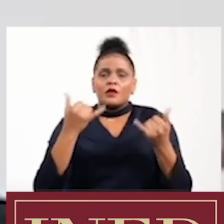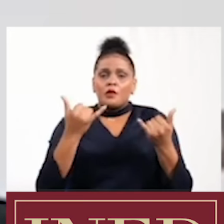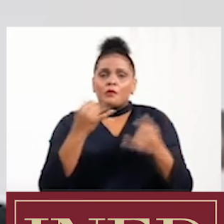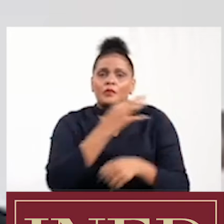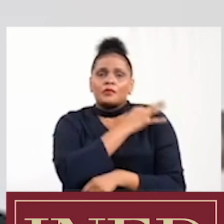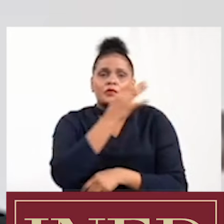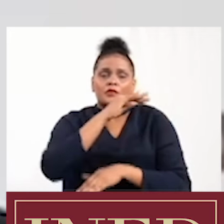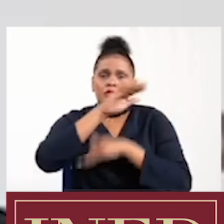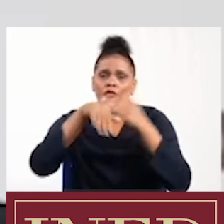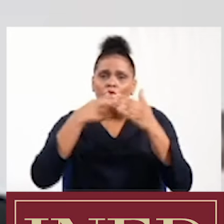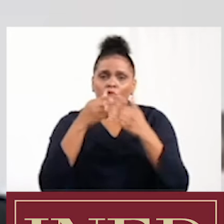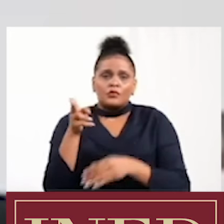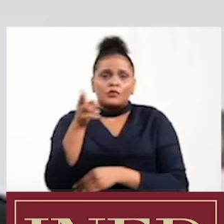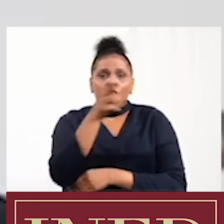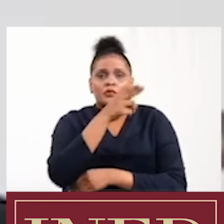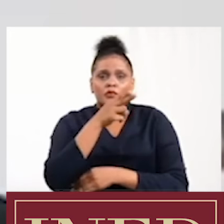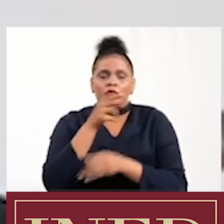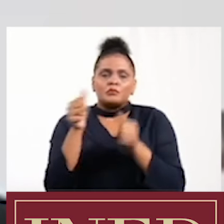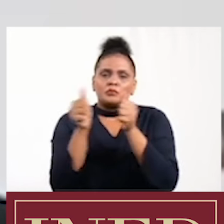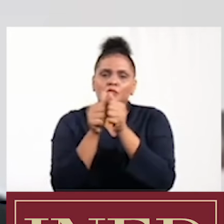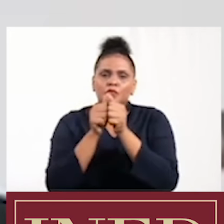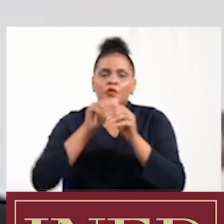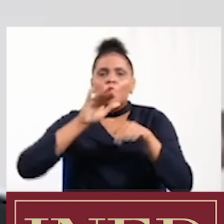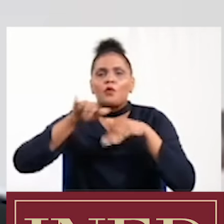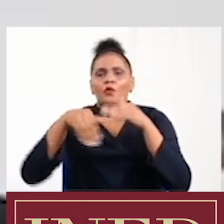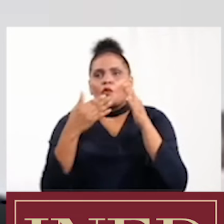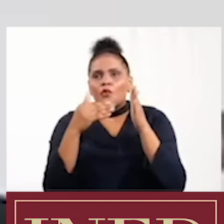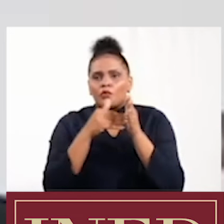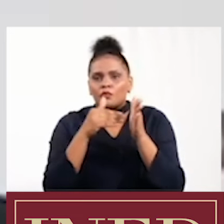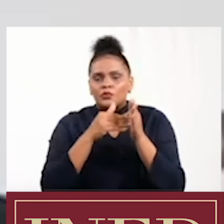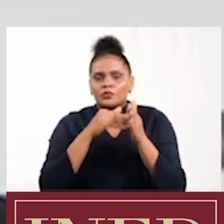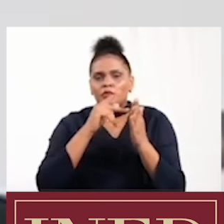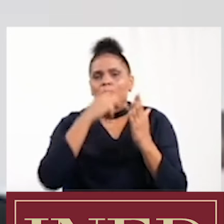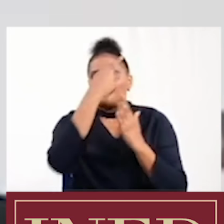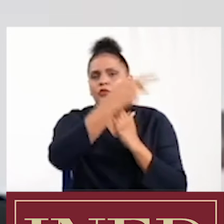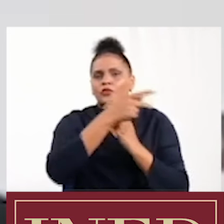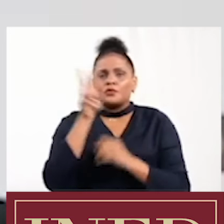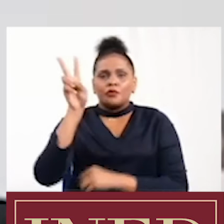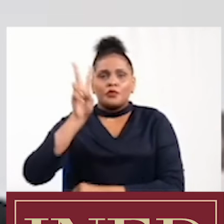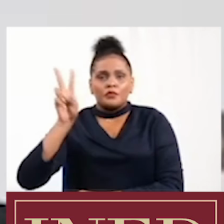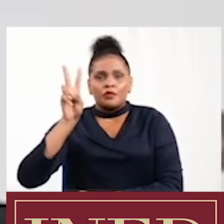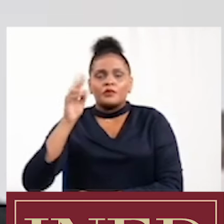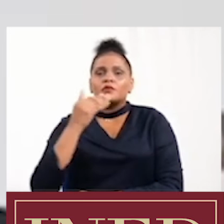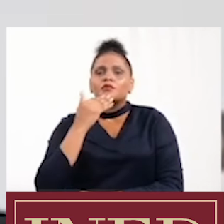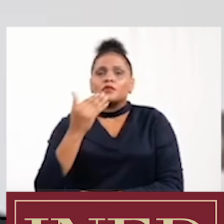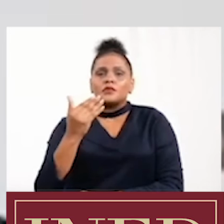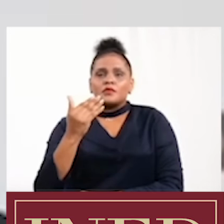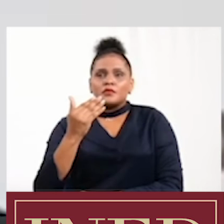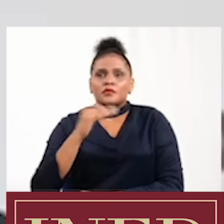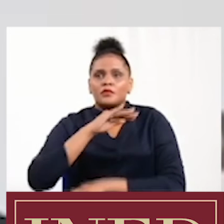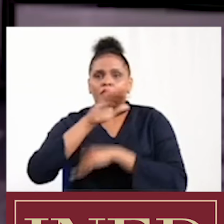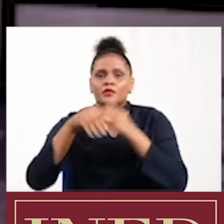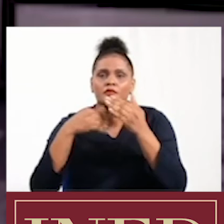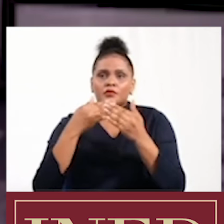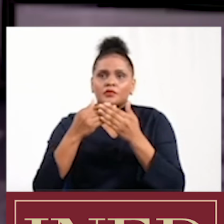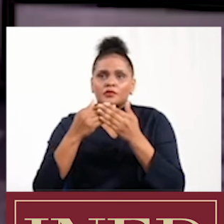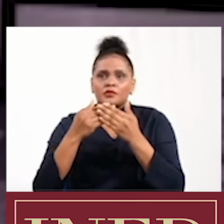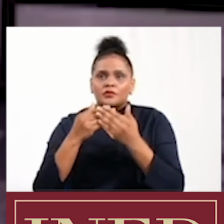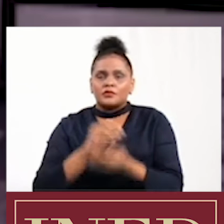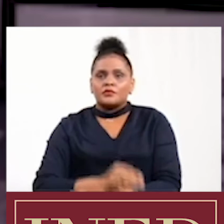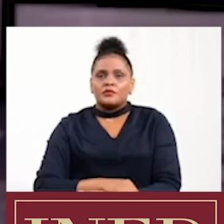invitamos a todos ustedes para que nos acompañen nuevamente el próximo viernes muchas gracias doctora ya nos muchas gracias a todos los